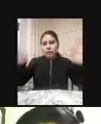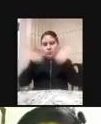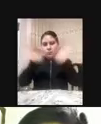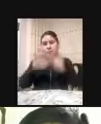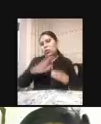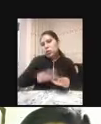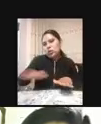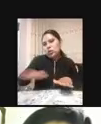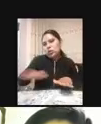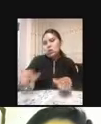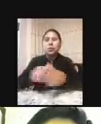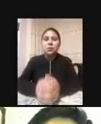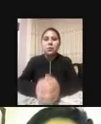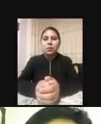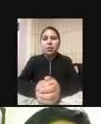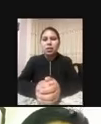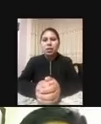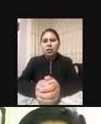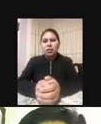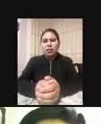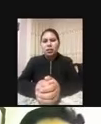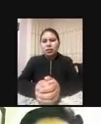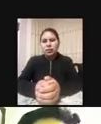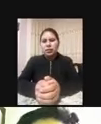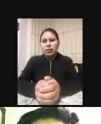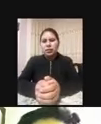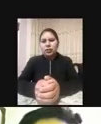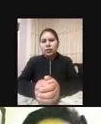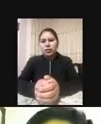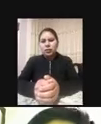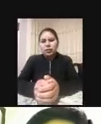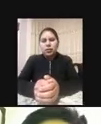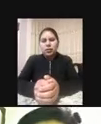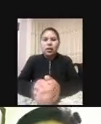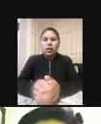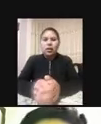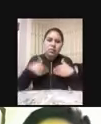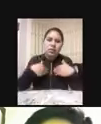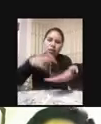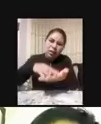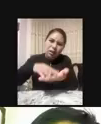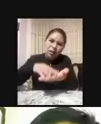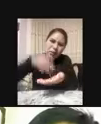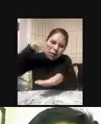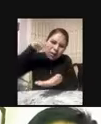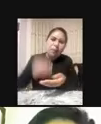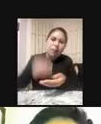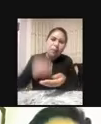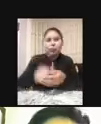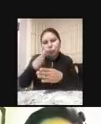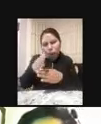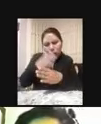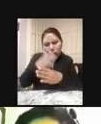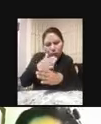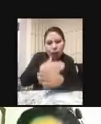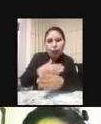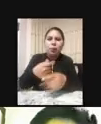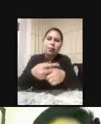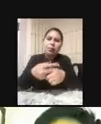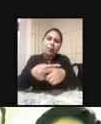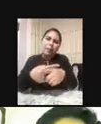su comunicación. En el mejor de los casos, los niños empiezan a hablar más o menos a los 2 o a los 3 años. Entonces, una mamá